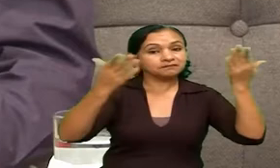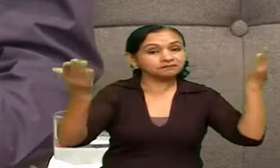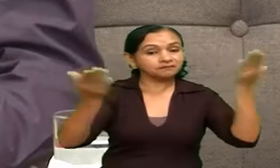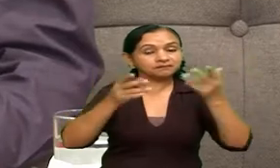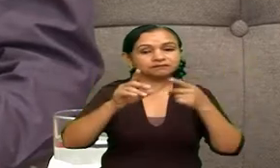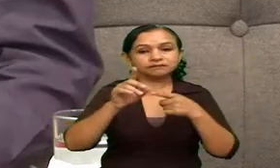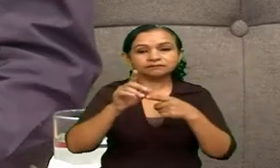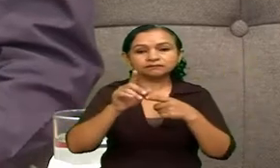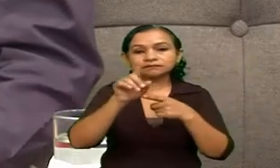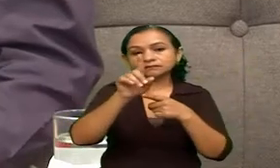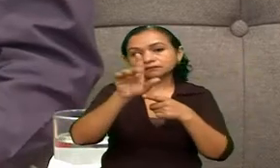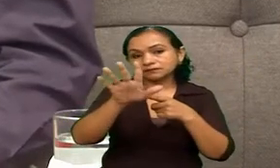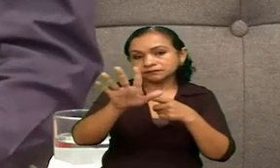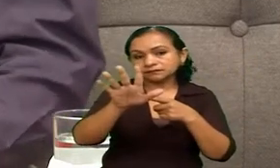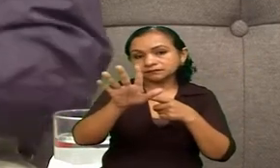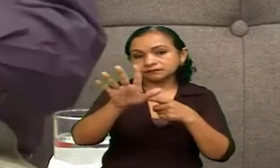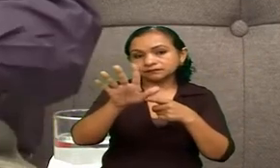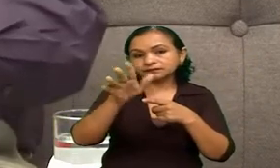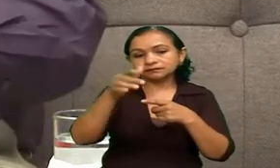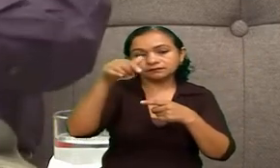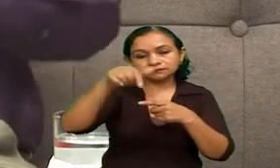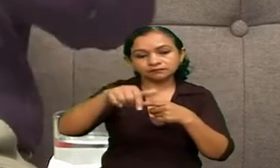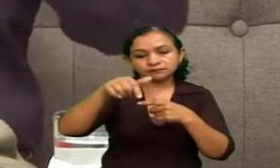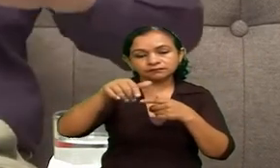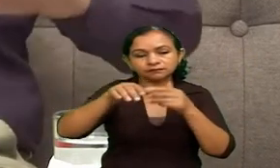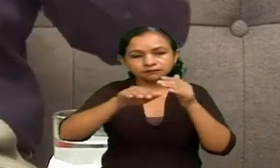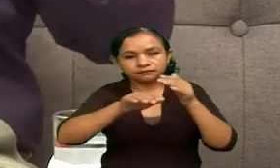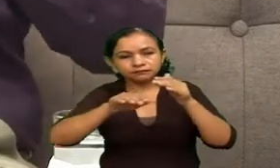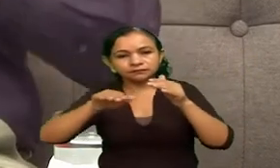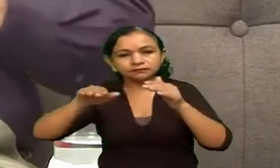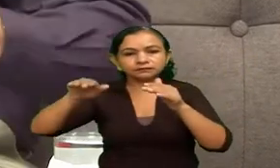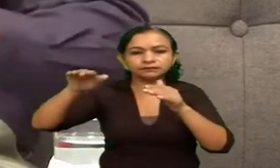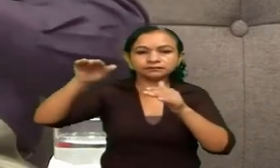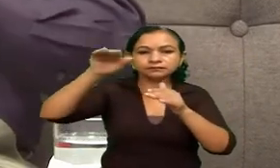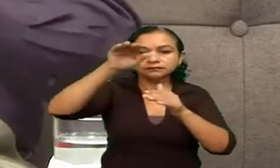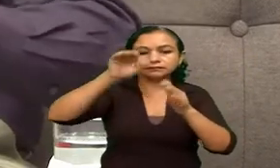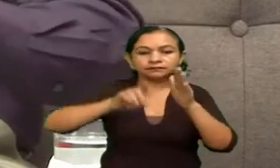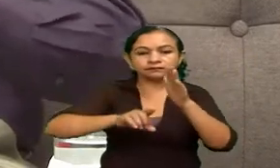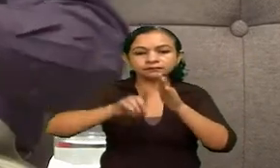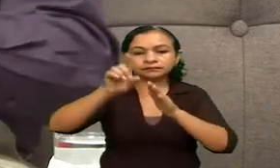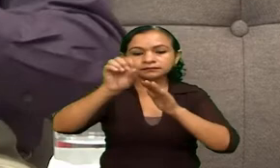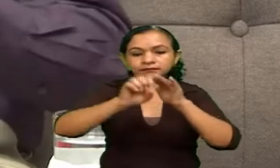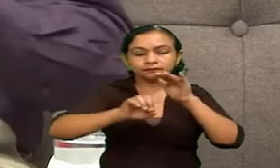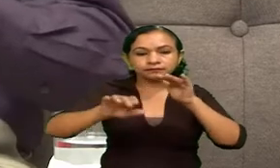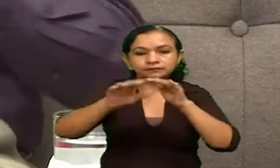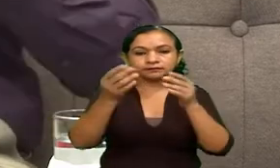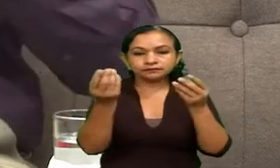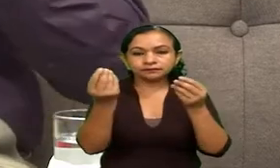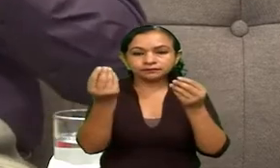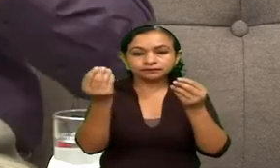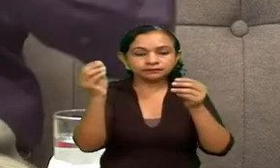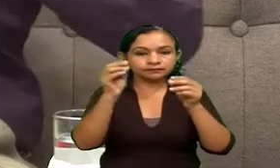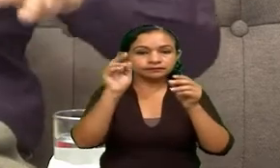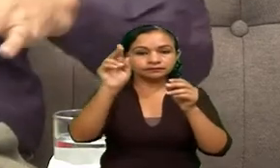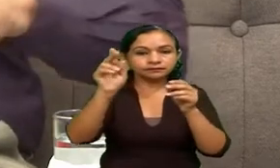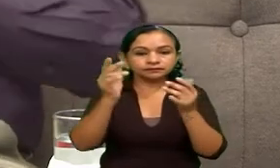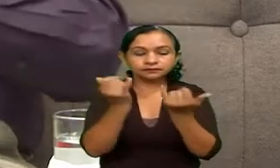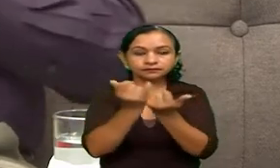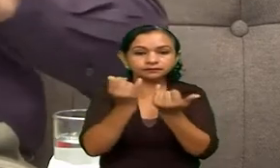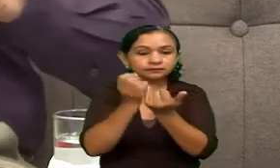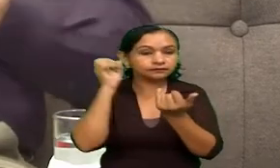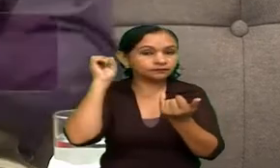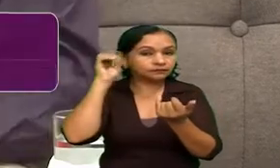10, 15 megavatios. Hoy tenemos la capacidad para el desarrollo social, económico y turístico de toda la